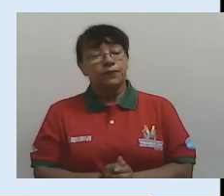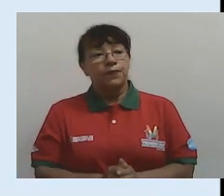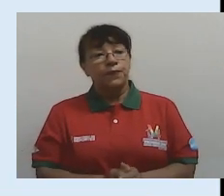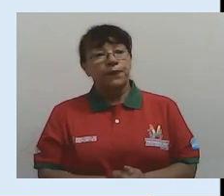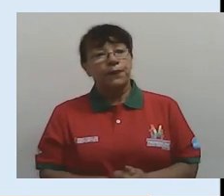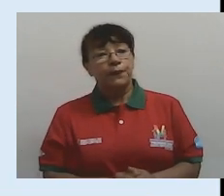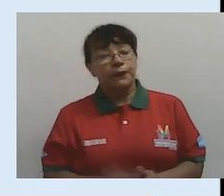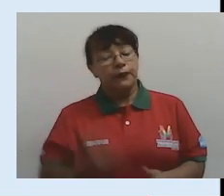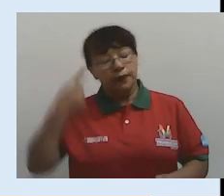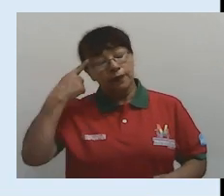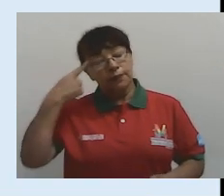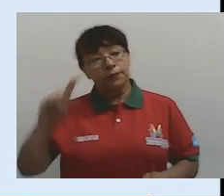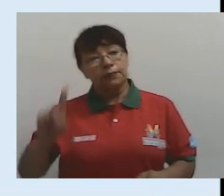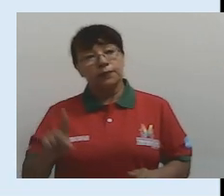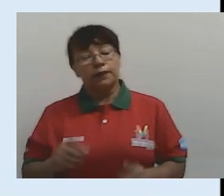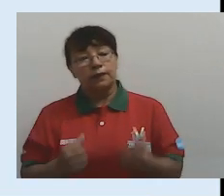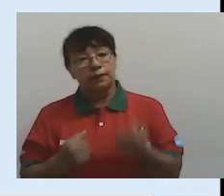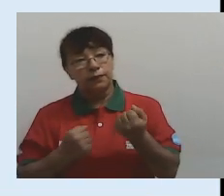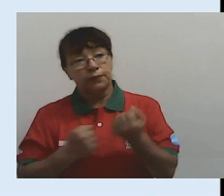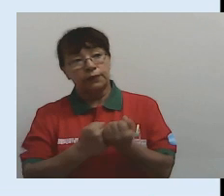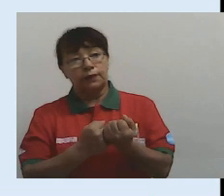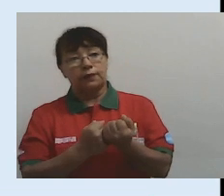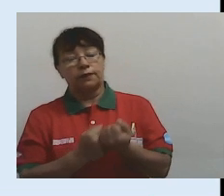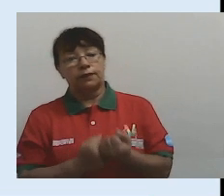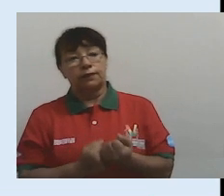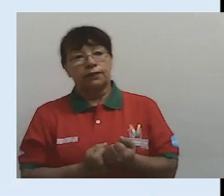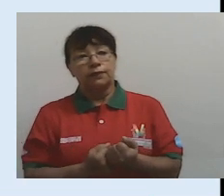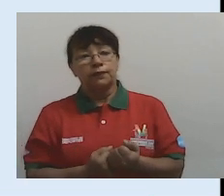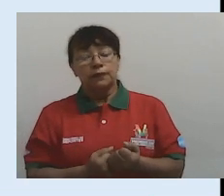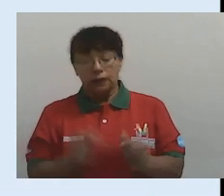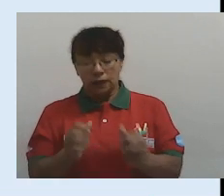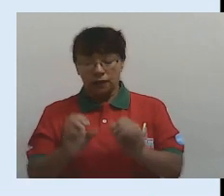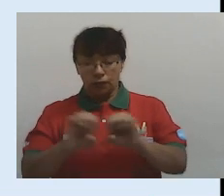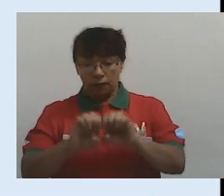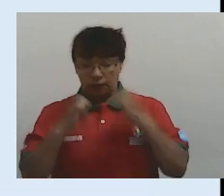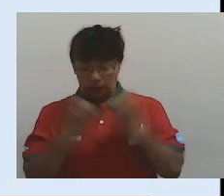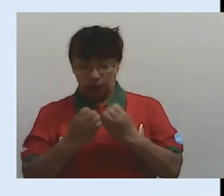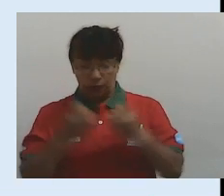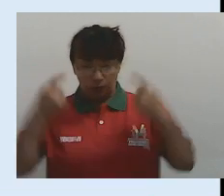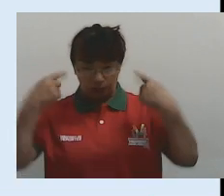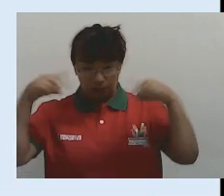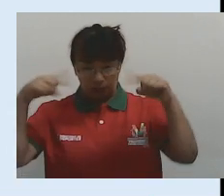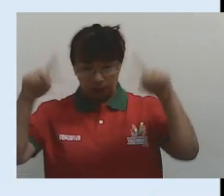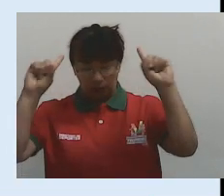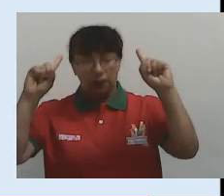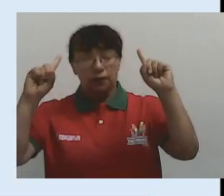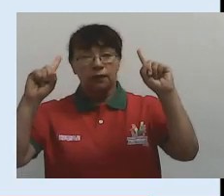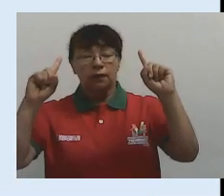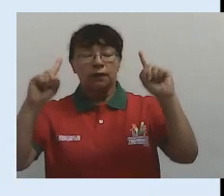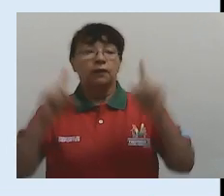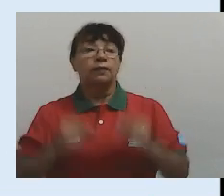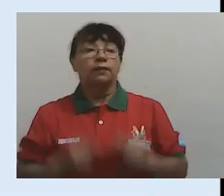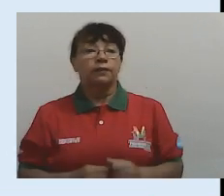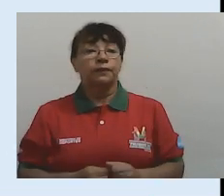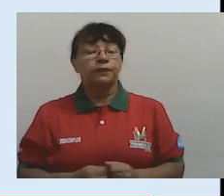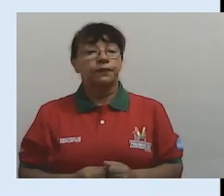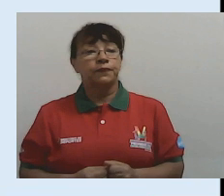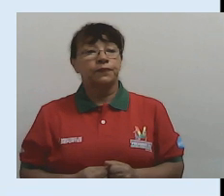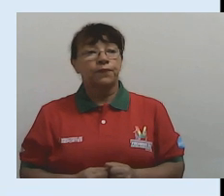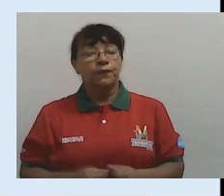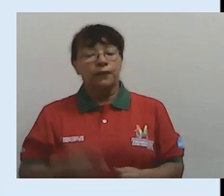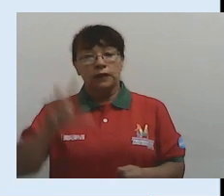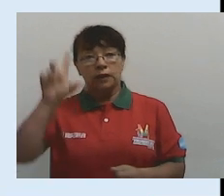separada para apoyar de nuevo a que su equipo gane, ¿no? Acumule más puntos. ¿Está? Entonces son